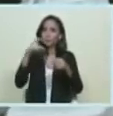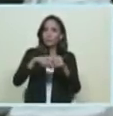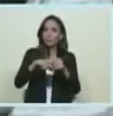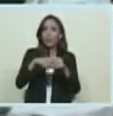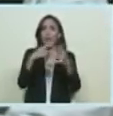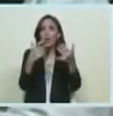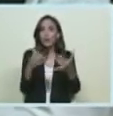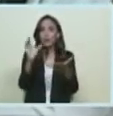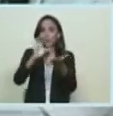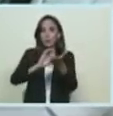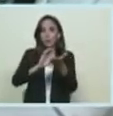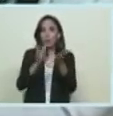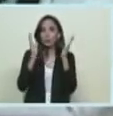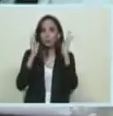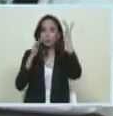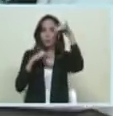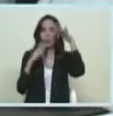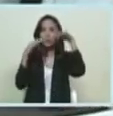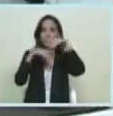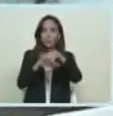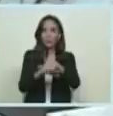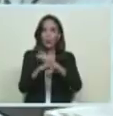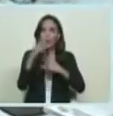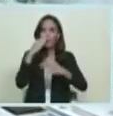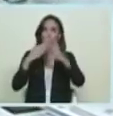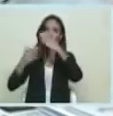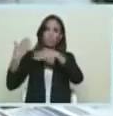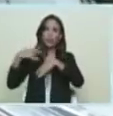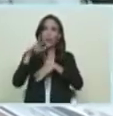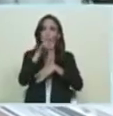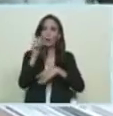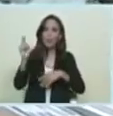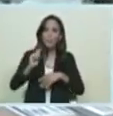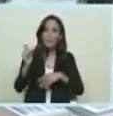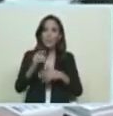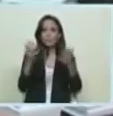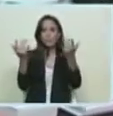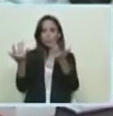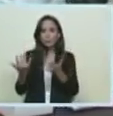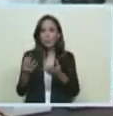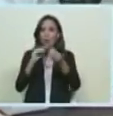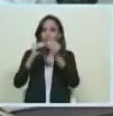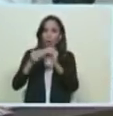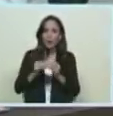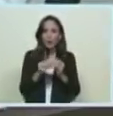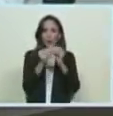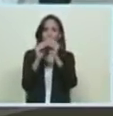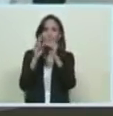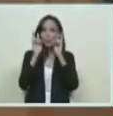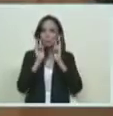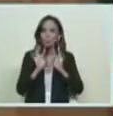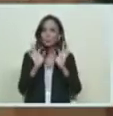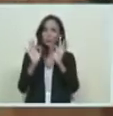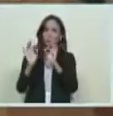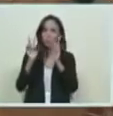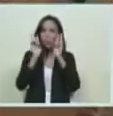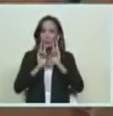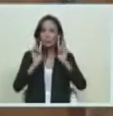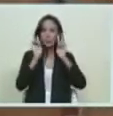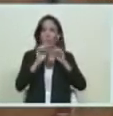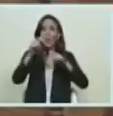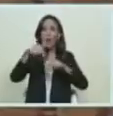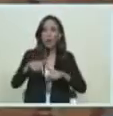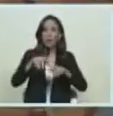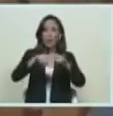centro nosotros desde hace 3 meses comenzamos un trabajo de recuperación de estos espacios. Mientras la derecha destruía,